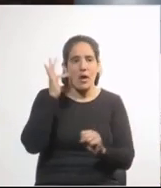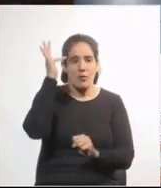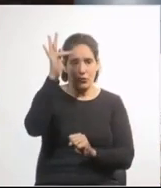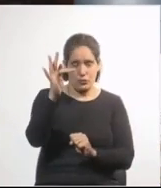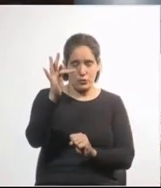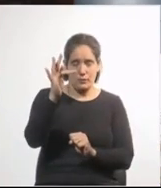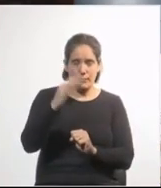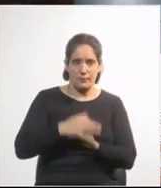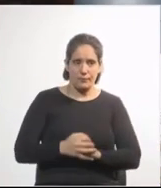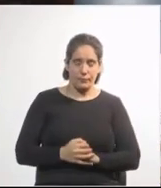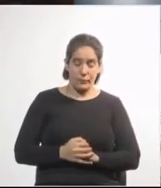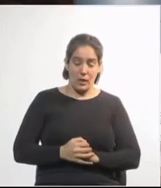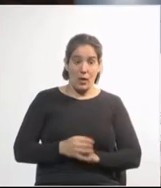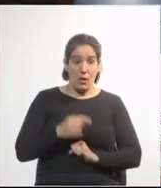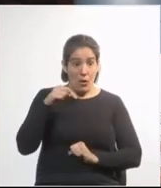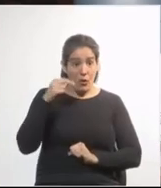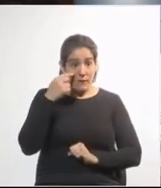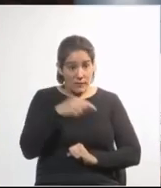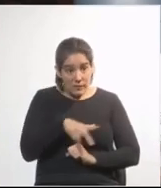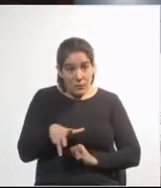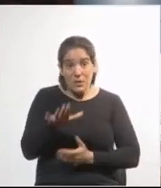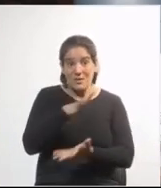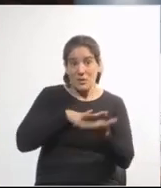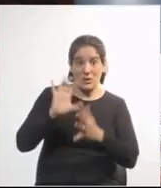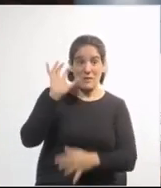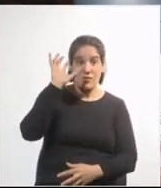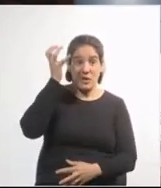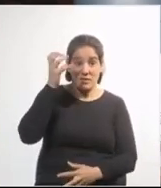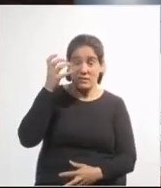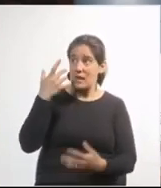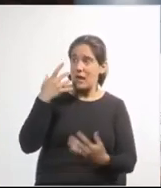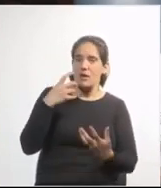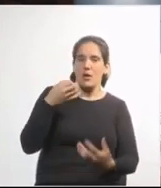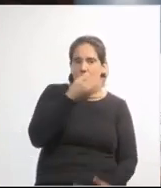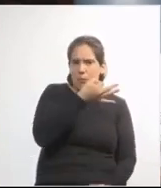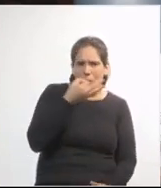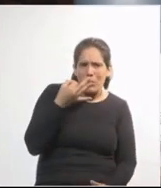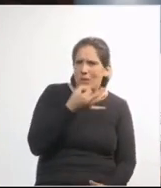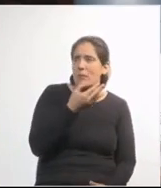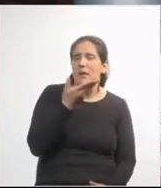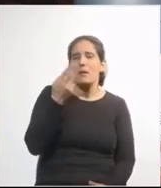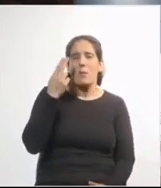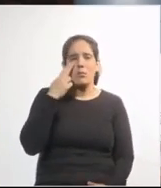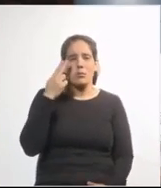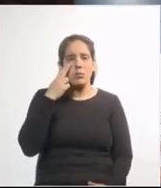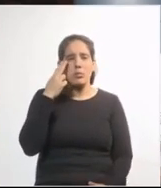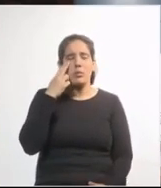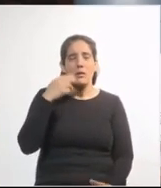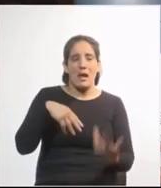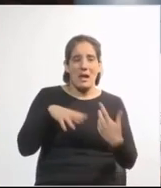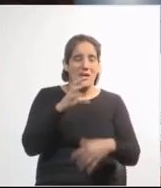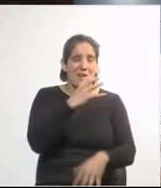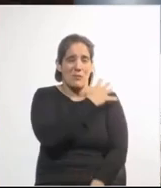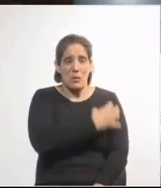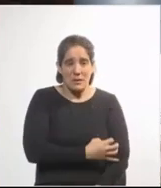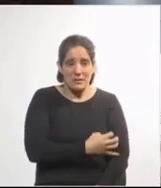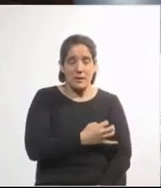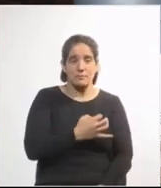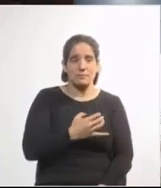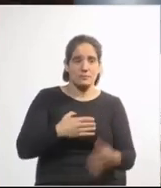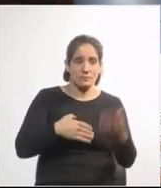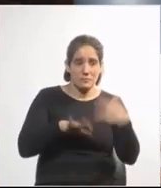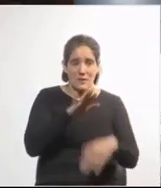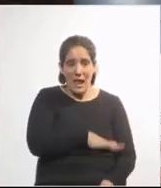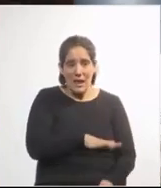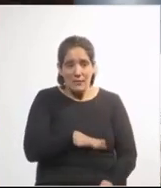vivimos hoy, con problemas de violencia y convivencia, de consumo problemático, de altos niveles de pobreza, particularmente